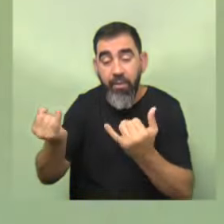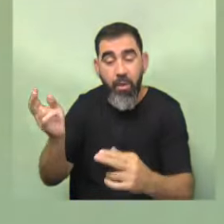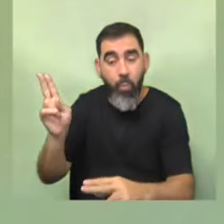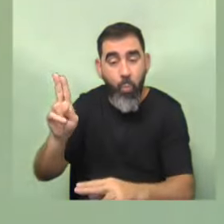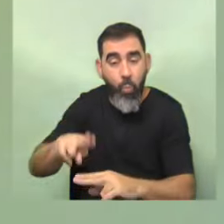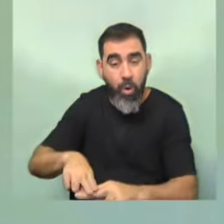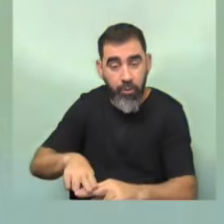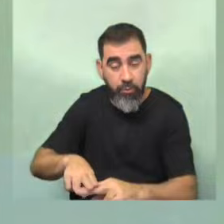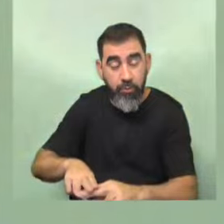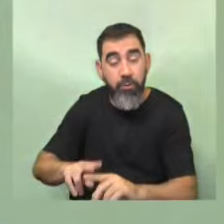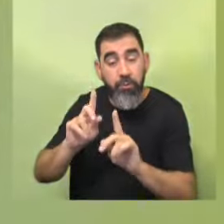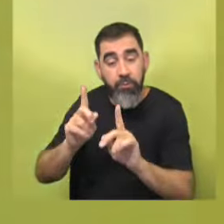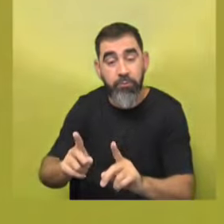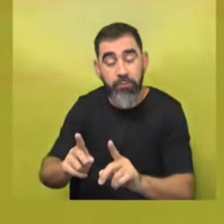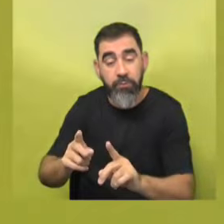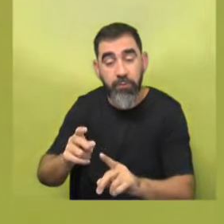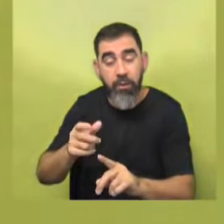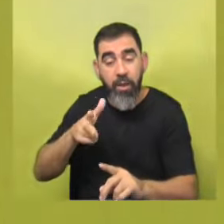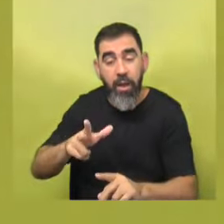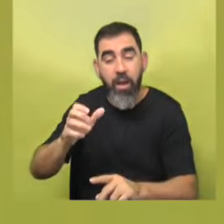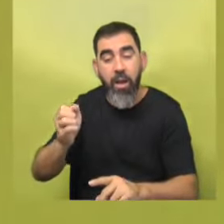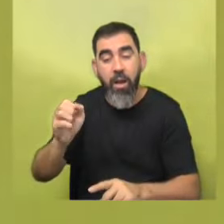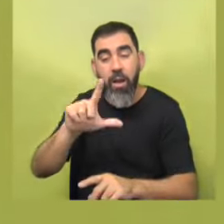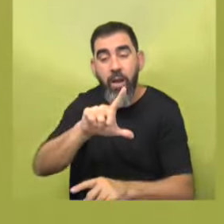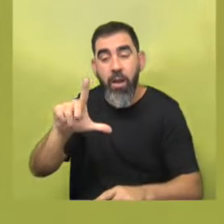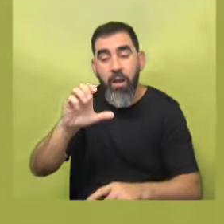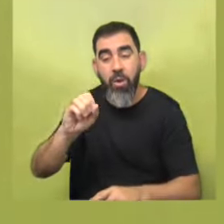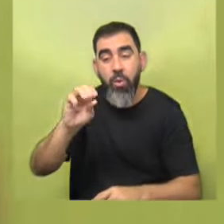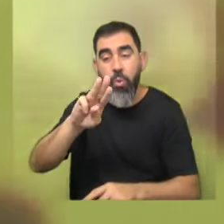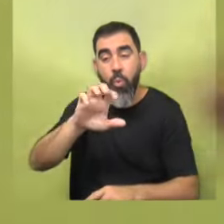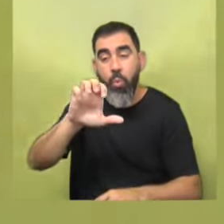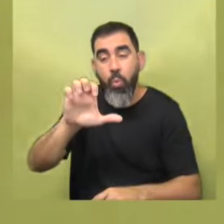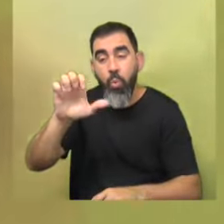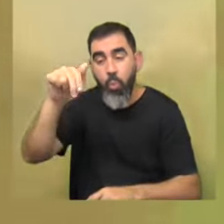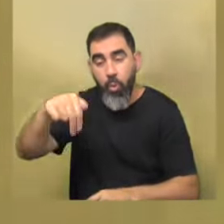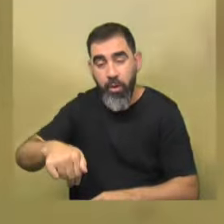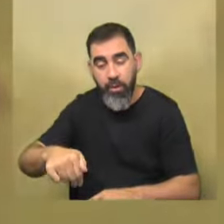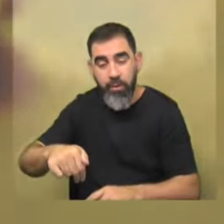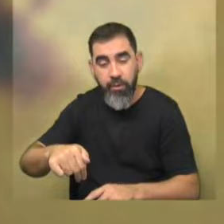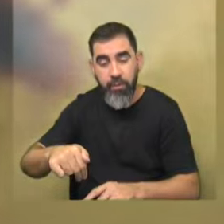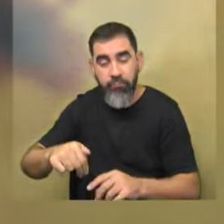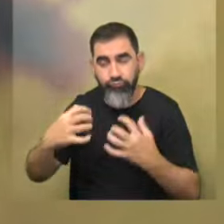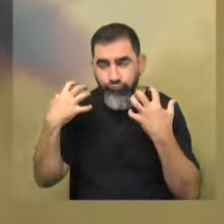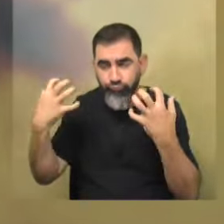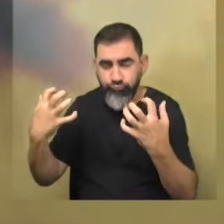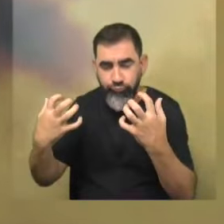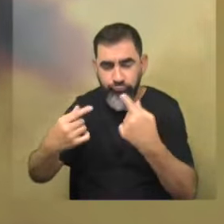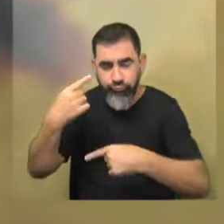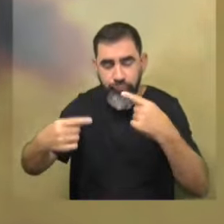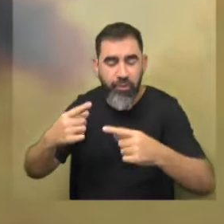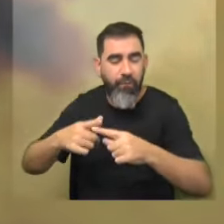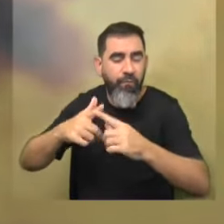Difuntos, también tiene que ver con Halloween, y aparecen todos estos decorados, ¿no? Estas ornamentaciones mortuorias y demás, con un lado